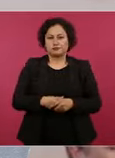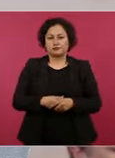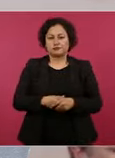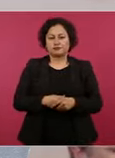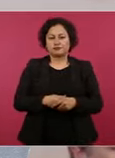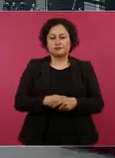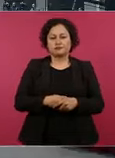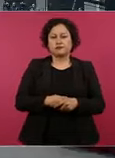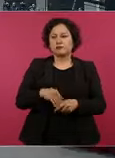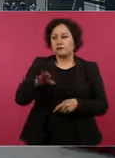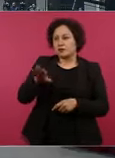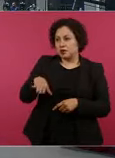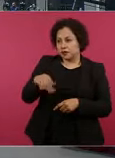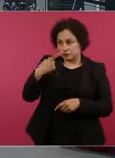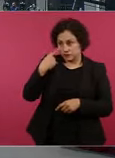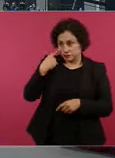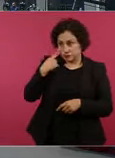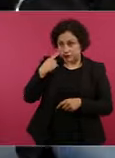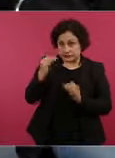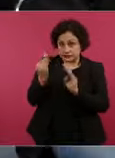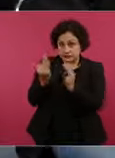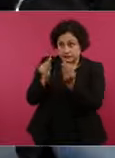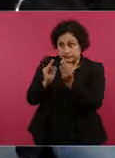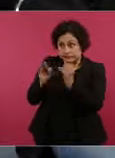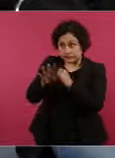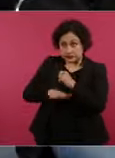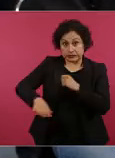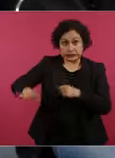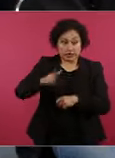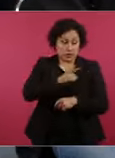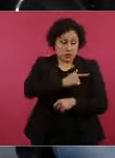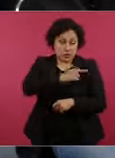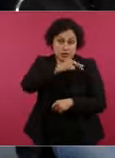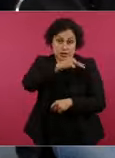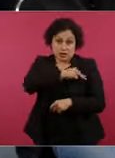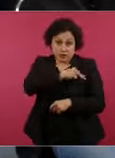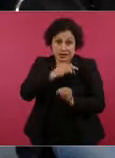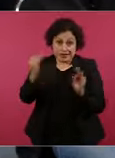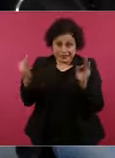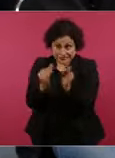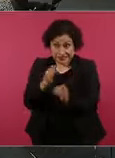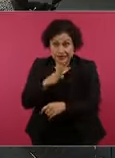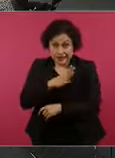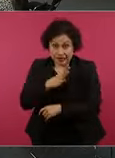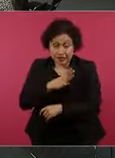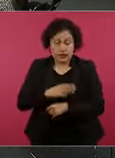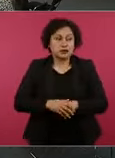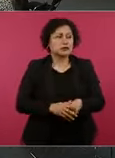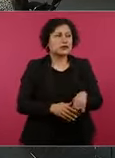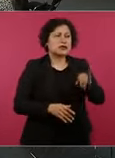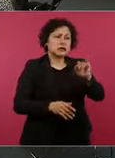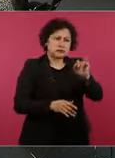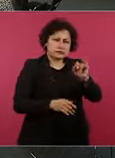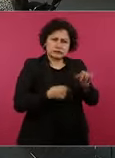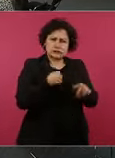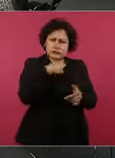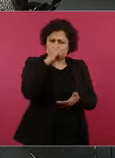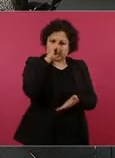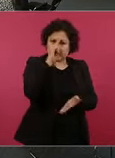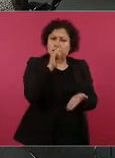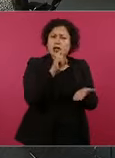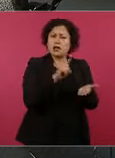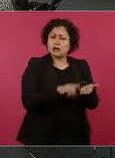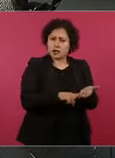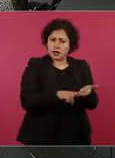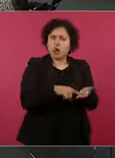¿En las inmediaciones no hay instalaciones de la Guardia Nacional ahí? Sí, creo que sí debemos